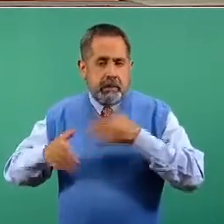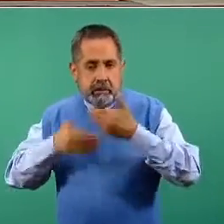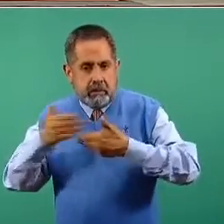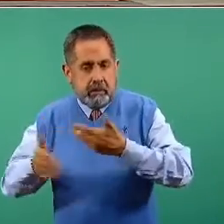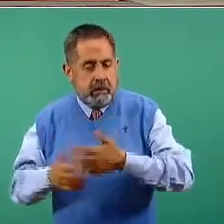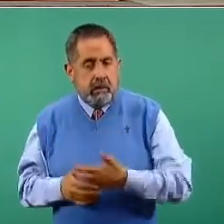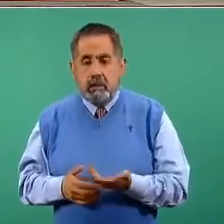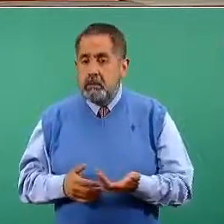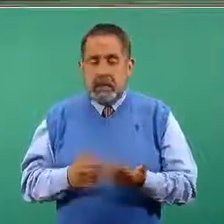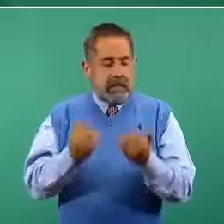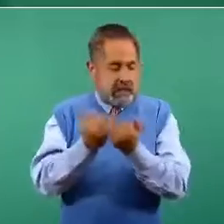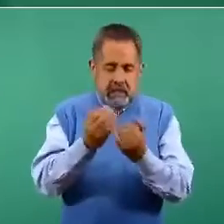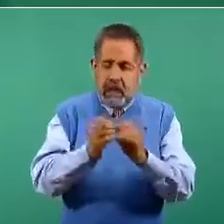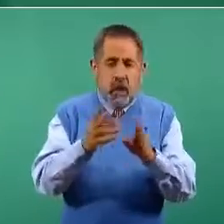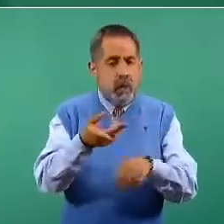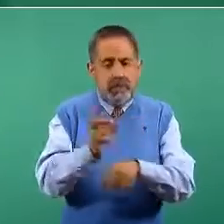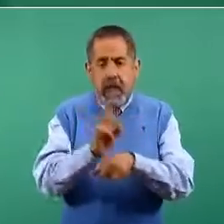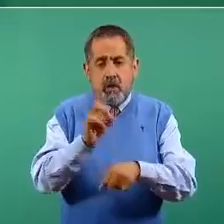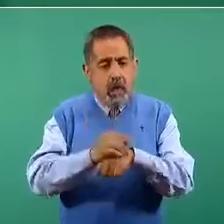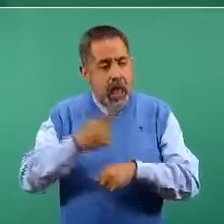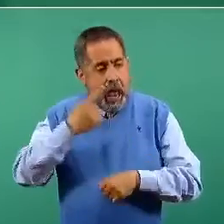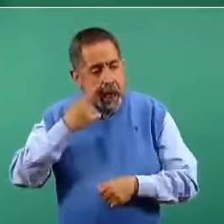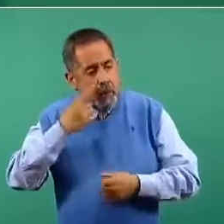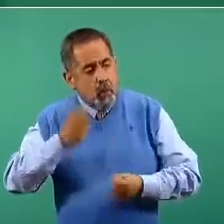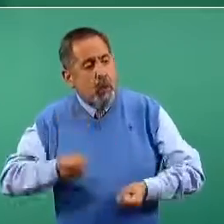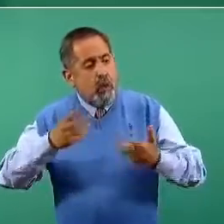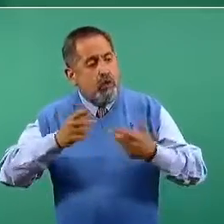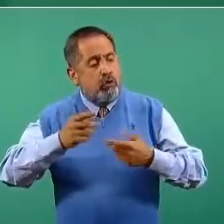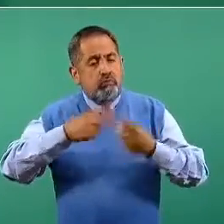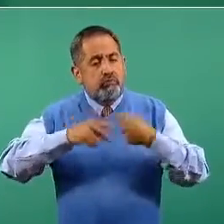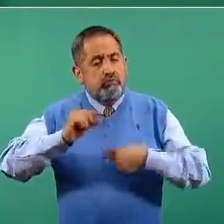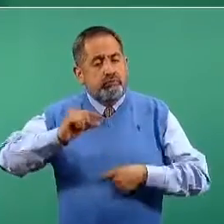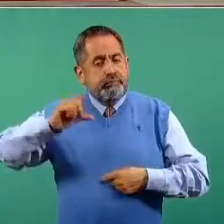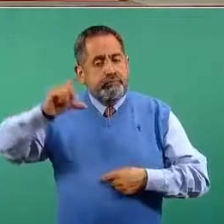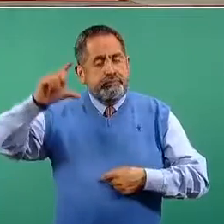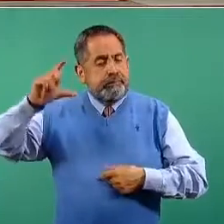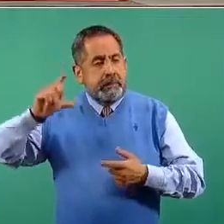Efectivamente, todos los días monitoreamos esto y todos